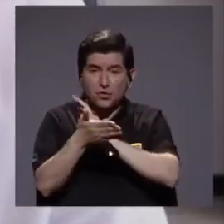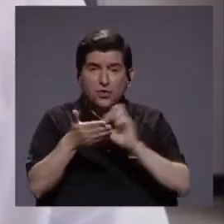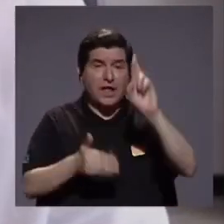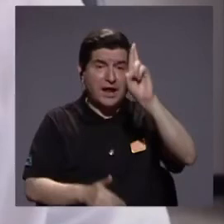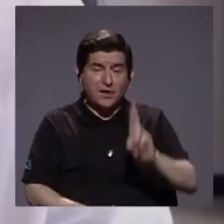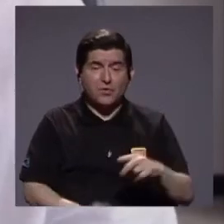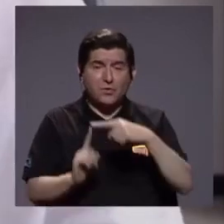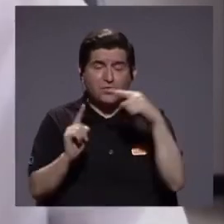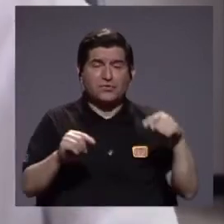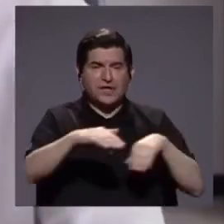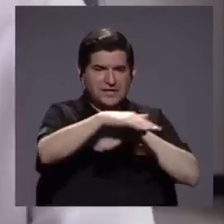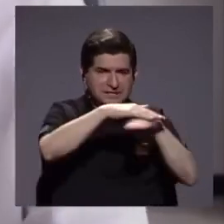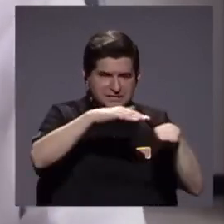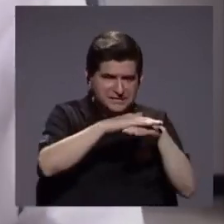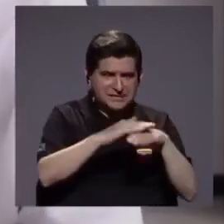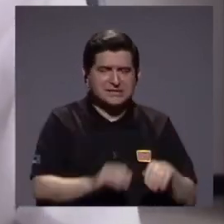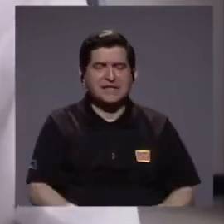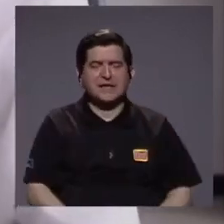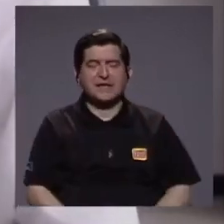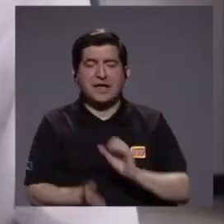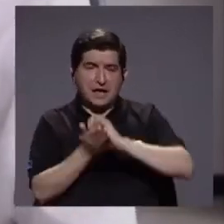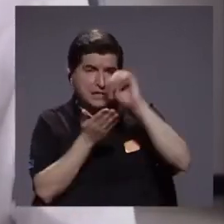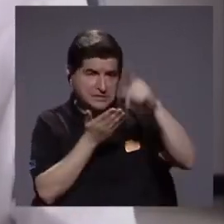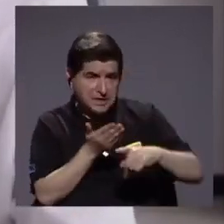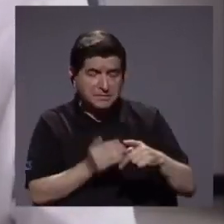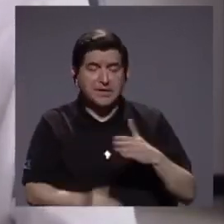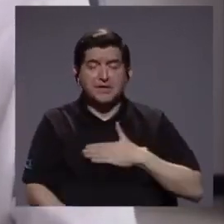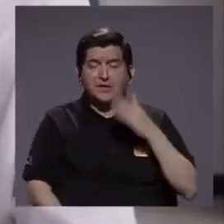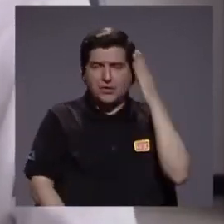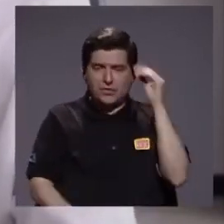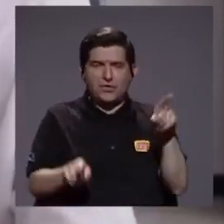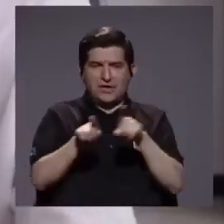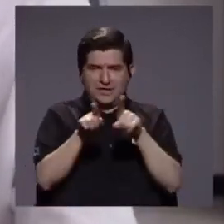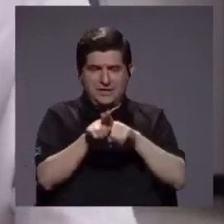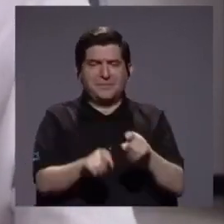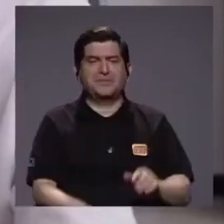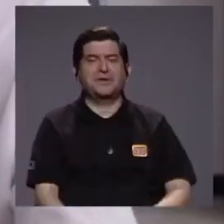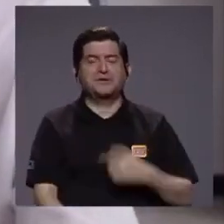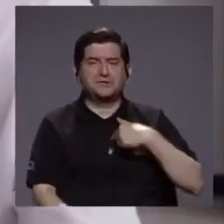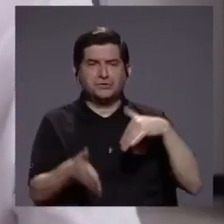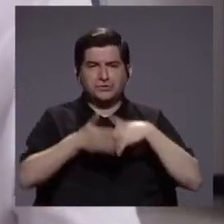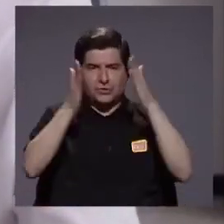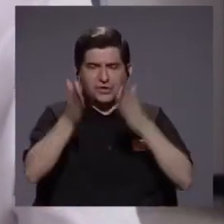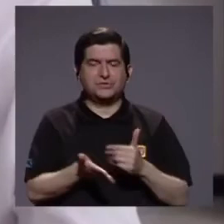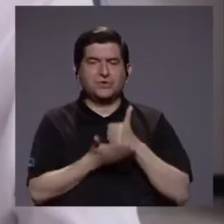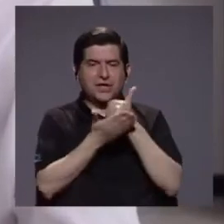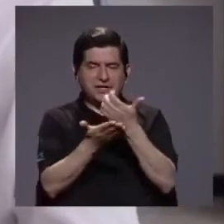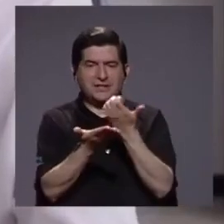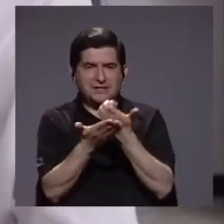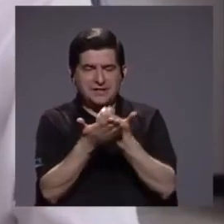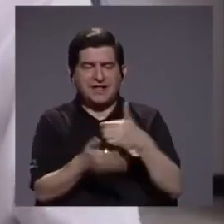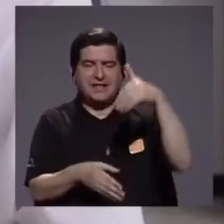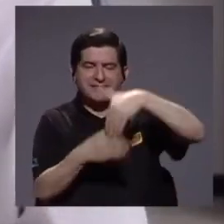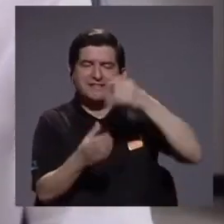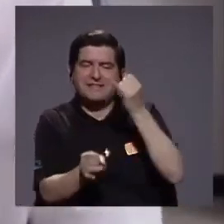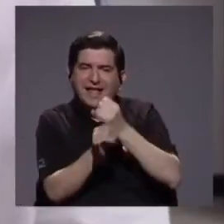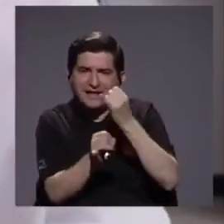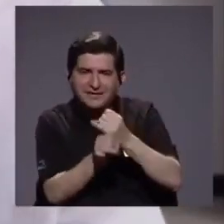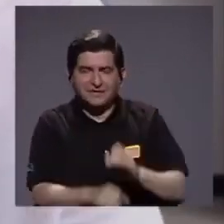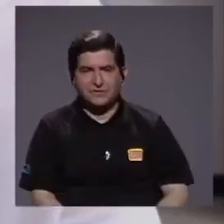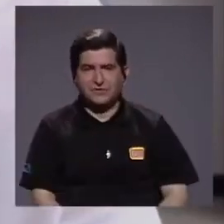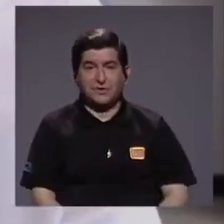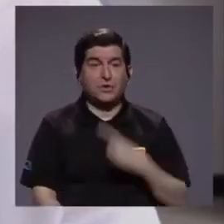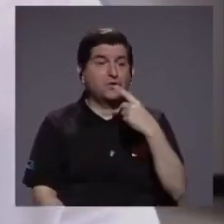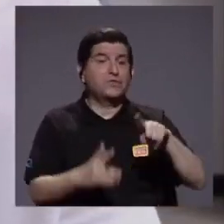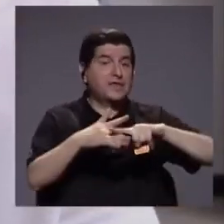Rica, desde los recintos hasta Rodrigo Facio, y es mi experiencia también de haber sido estudiante becado en la institución. Les dije